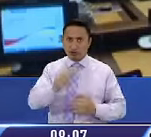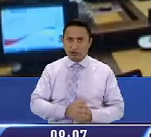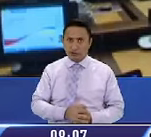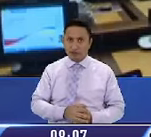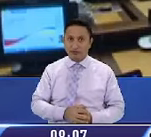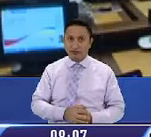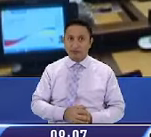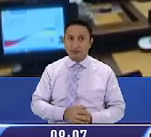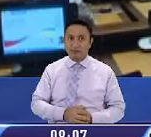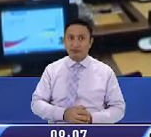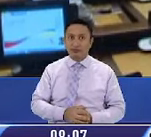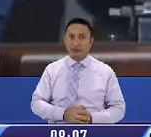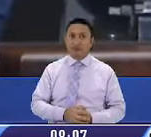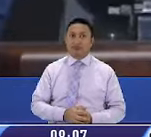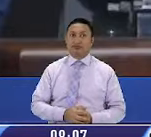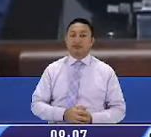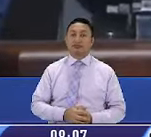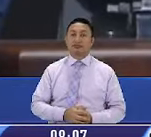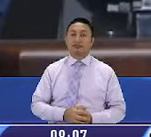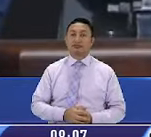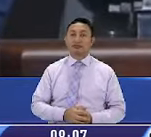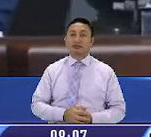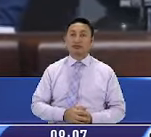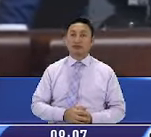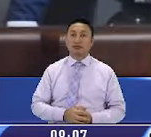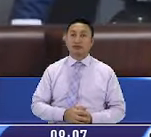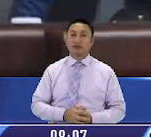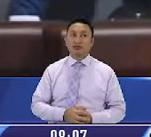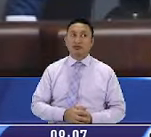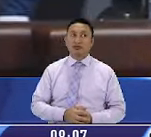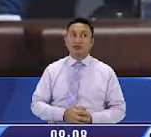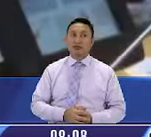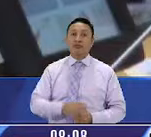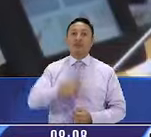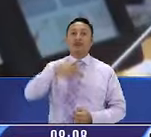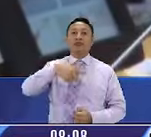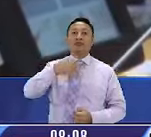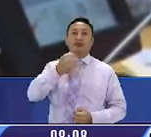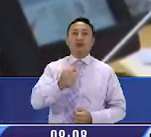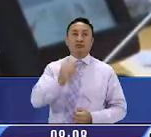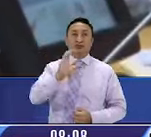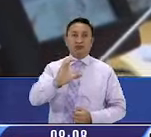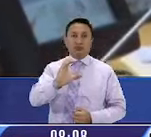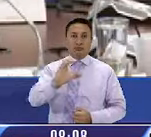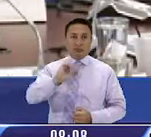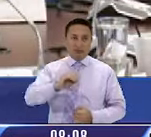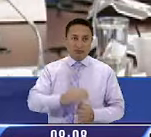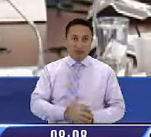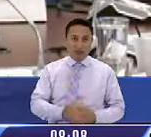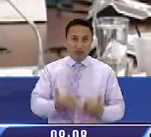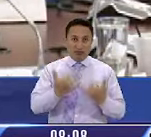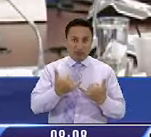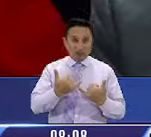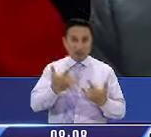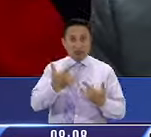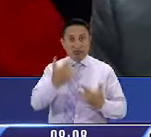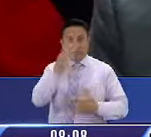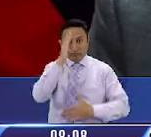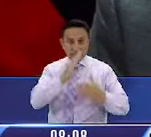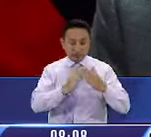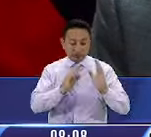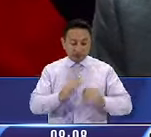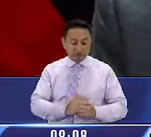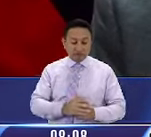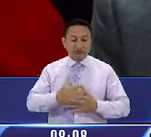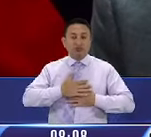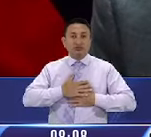sectores estratégicos. Aún así, al menos el PSC saca una bandera blanca. Le